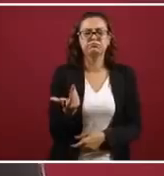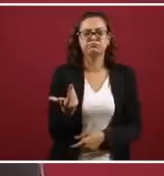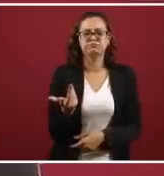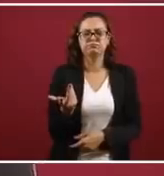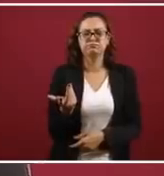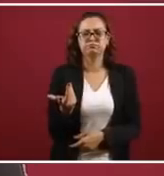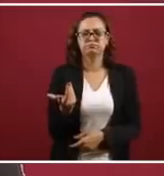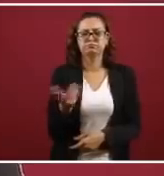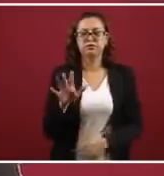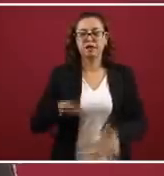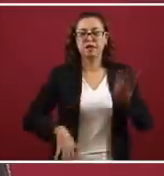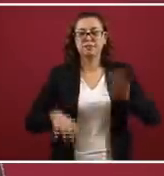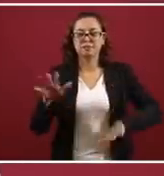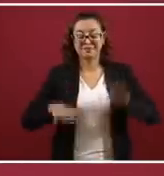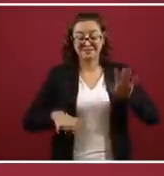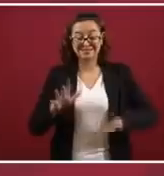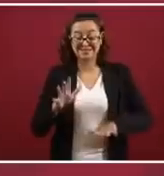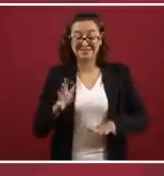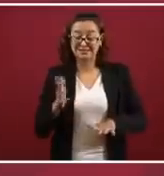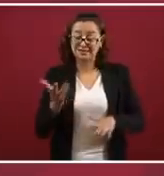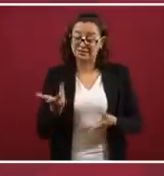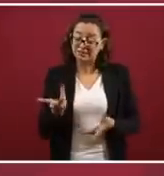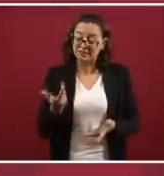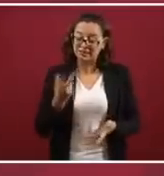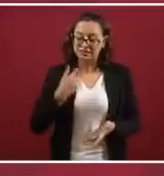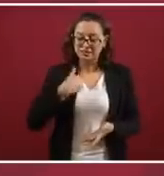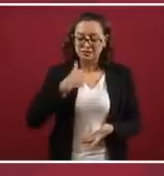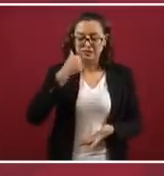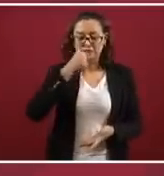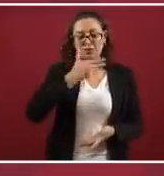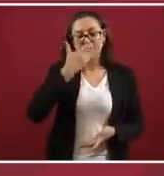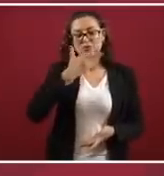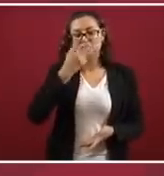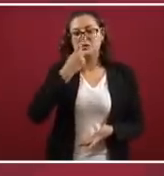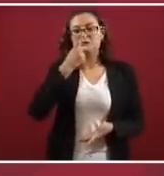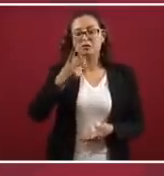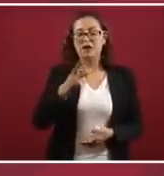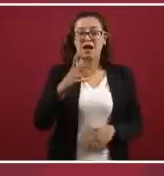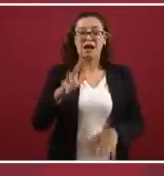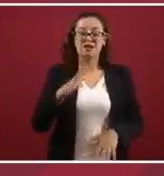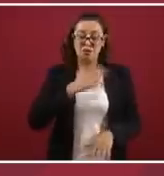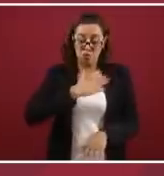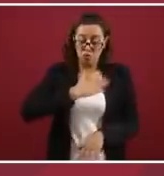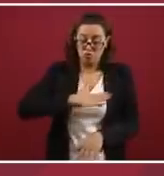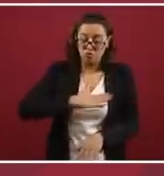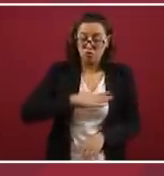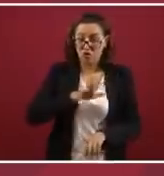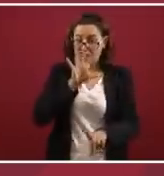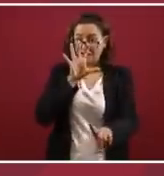A veces también digo que la justicia tarda, pero llega.